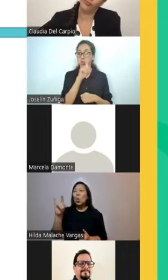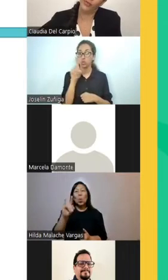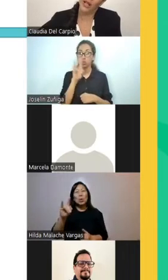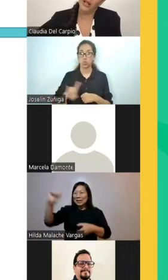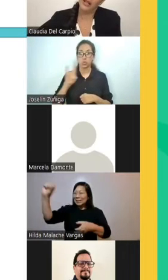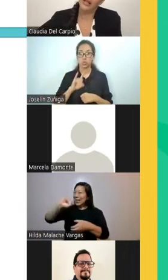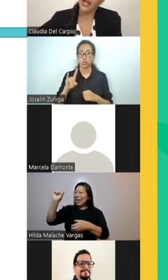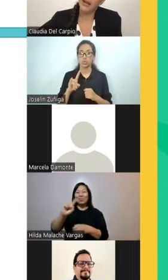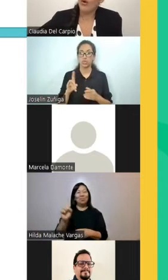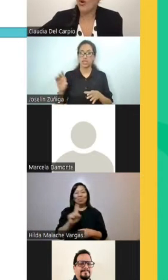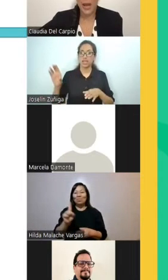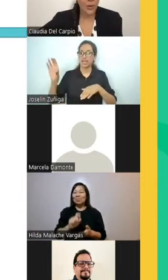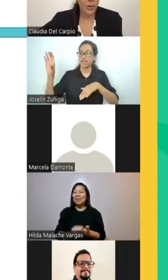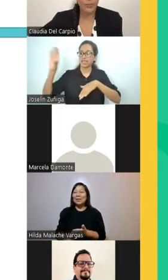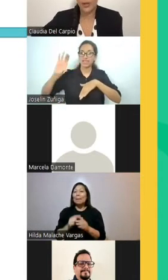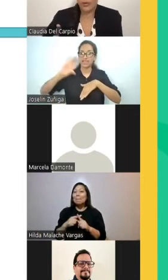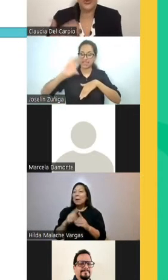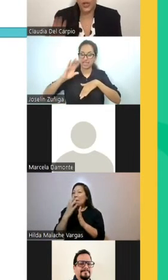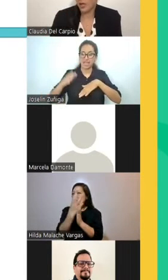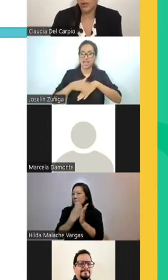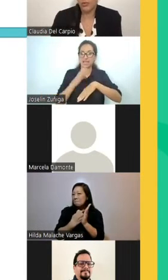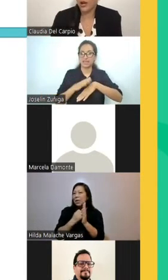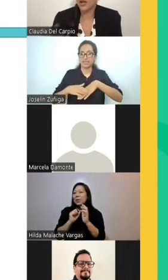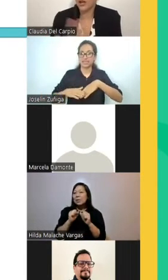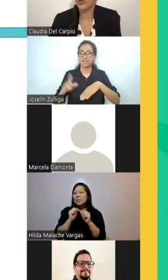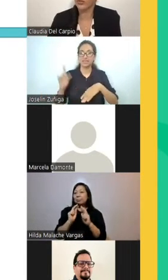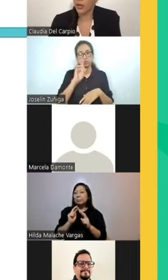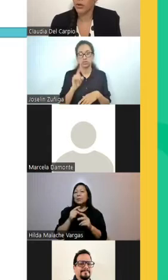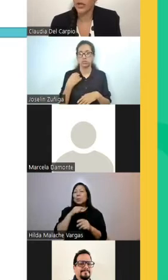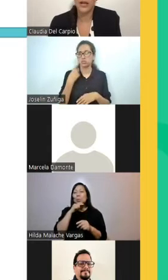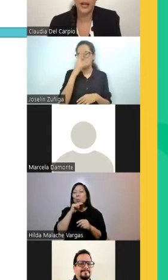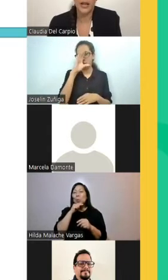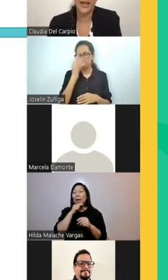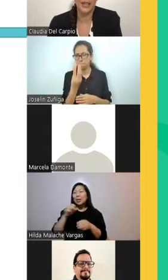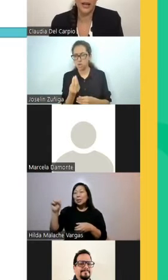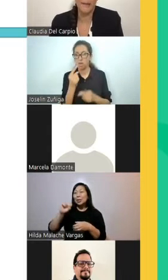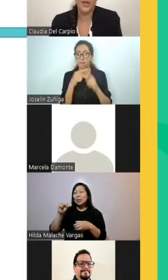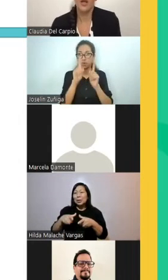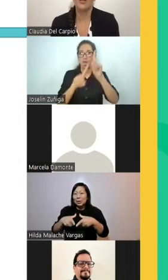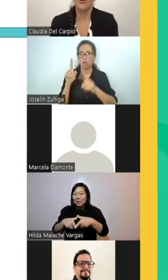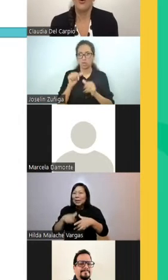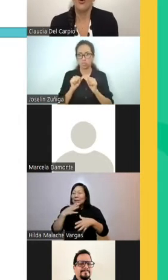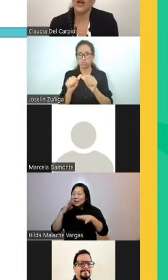talco. Cada vez lo veo menos, pero siguen habiendo mujeres que usan talco en el área genital.